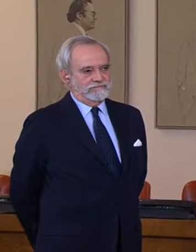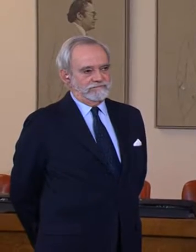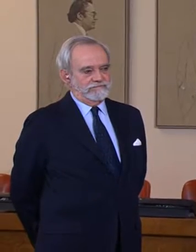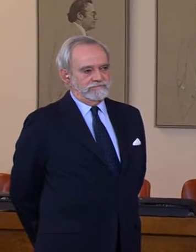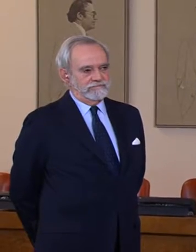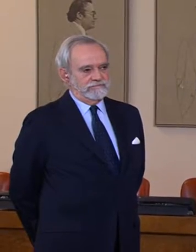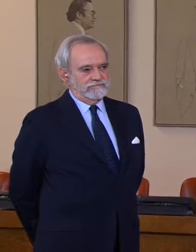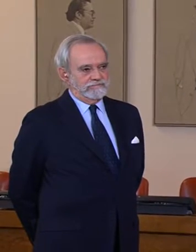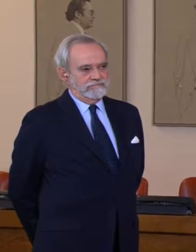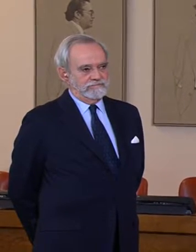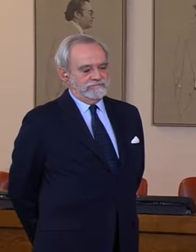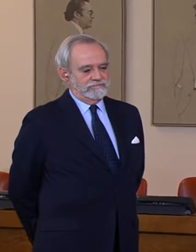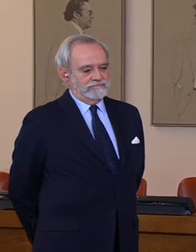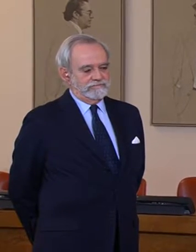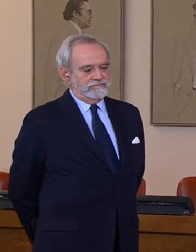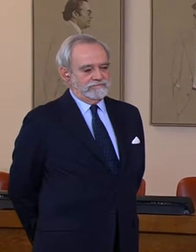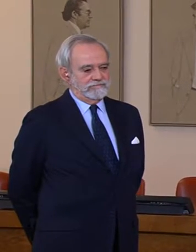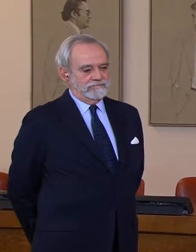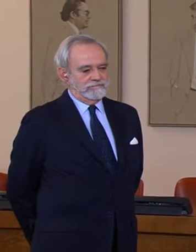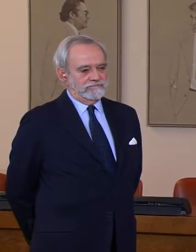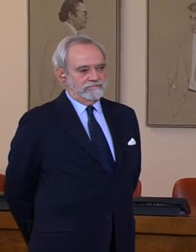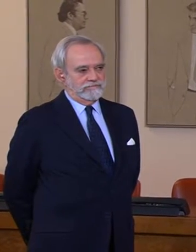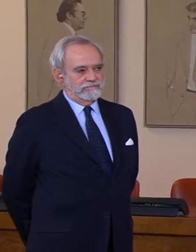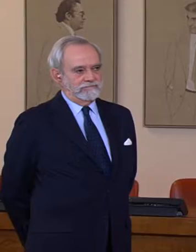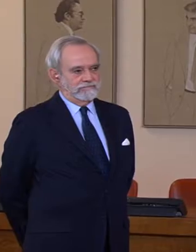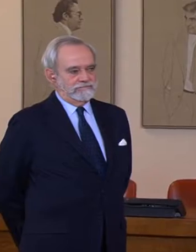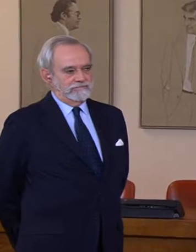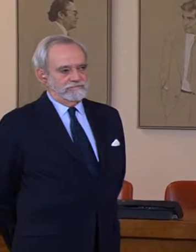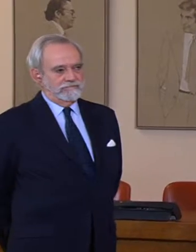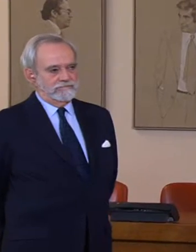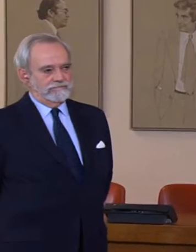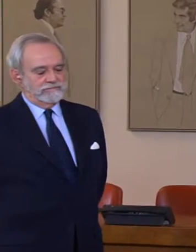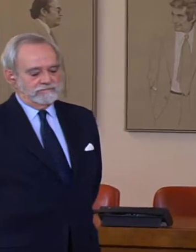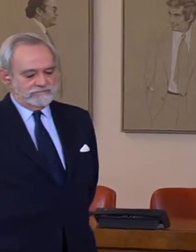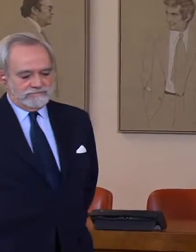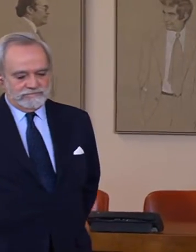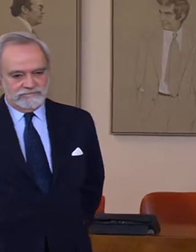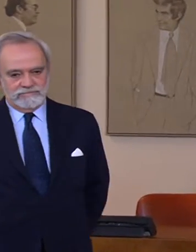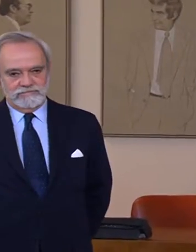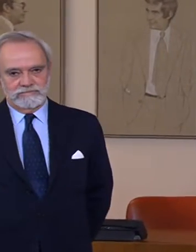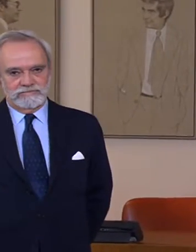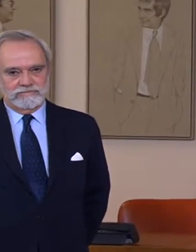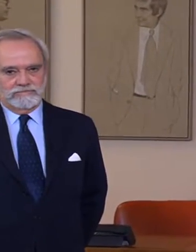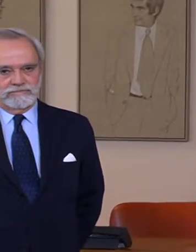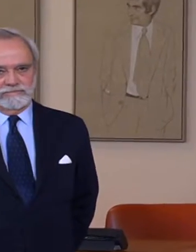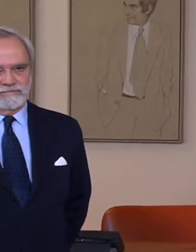ir ahora hasta el patio del Congreso. Ya están empezando a llegar los políticos. Creo que en este momento está hablando Pablo Iglesias. Vamos a escucharle.